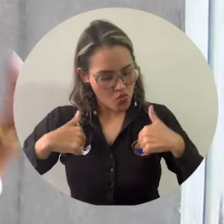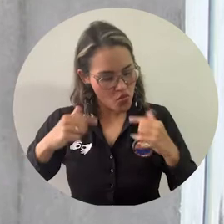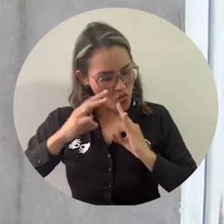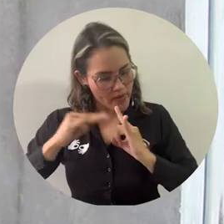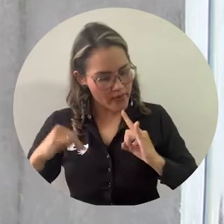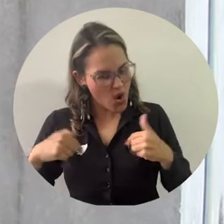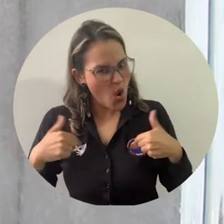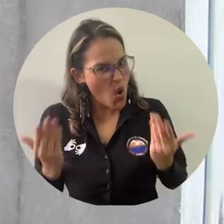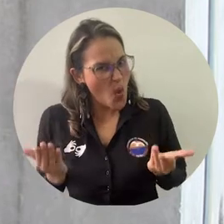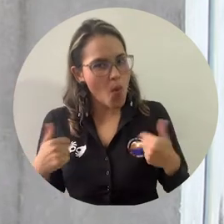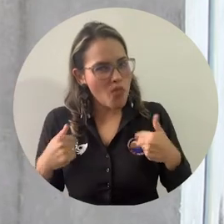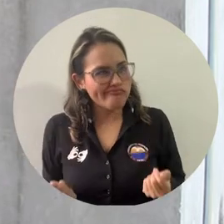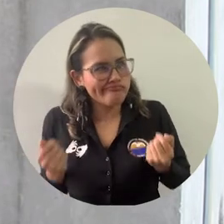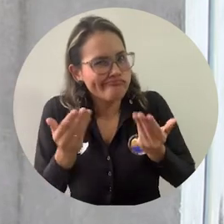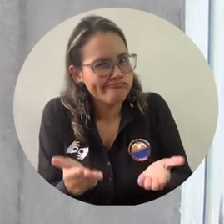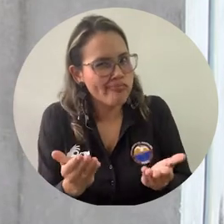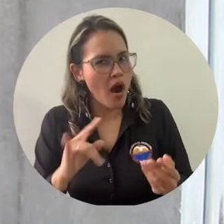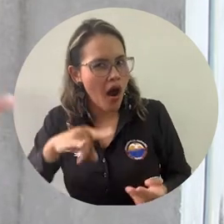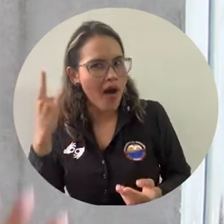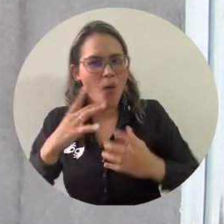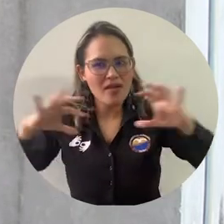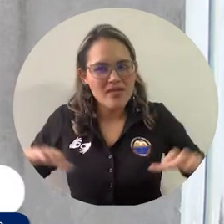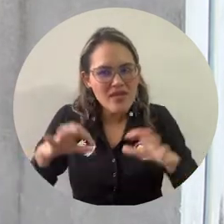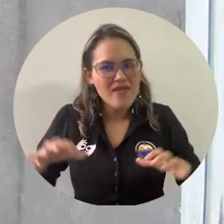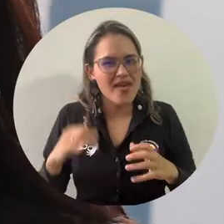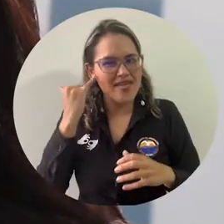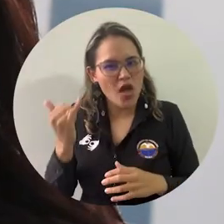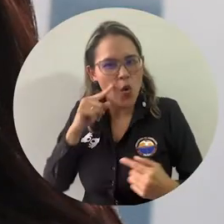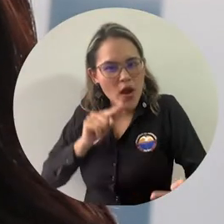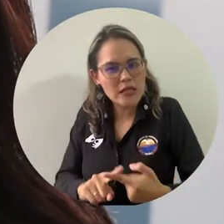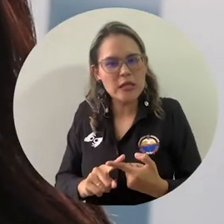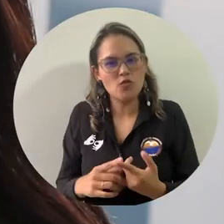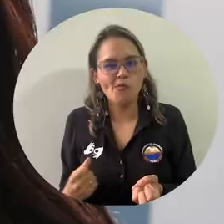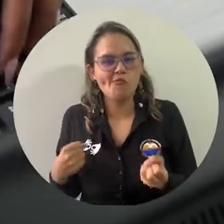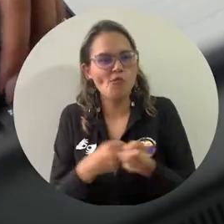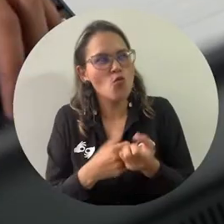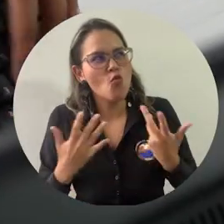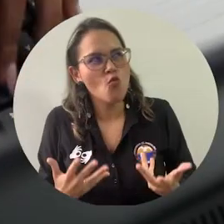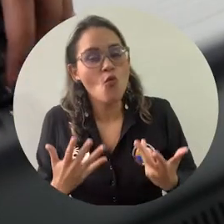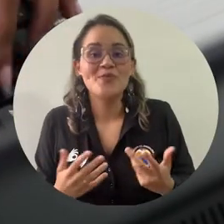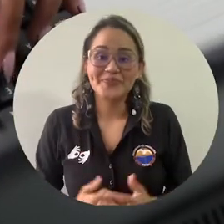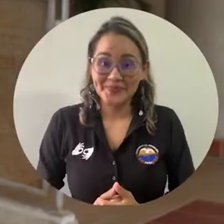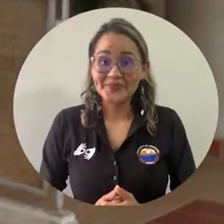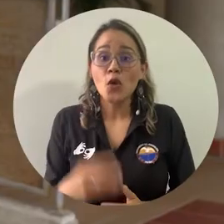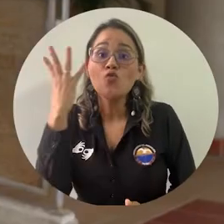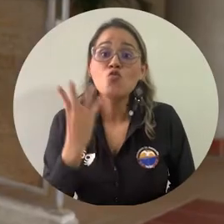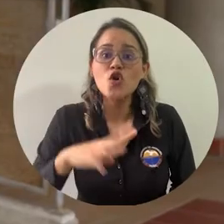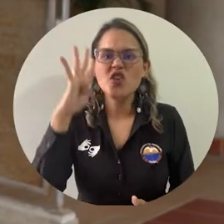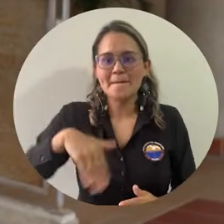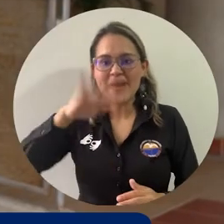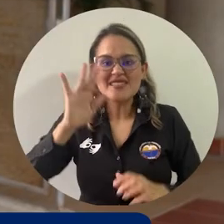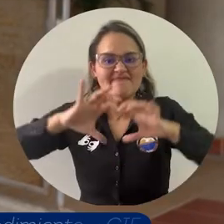ok, yo como universidad, ¿qué puedo aportar o qué actividad puedo realizar para poder lograr los objetivos del proyecto? En estos